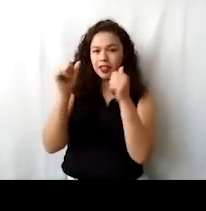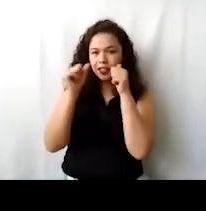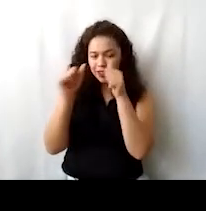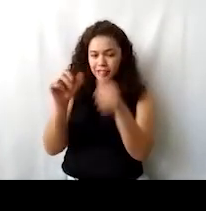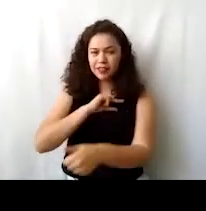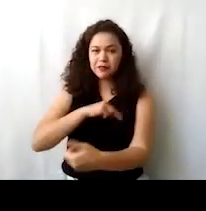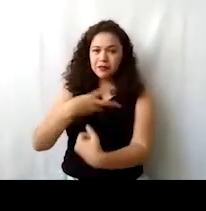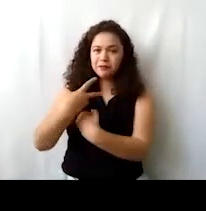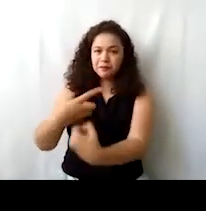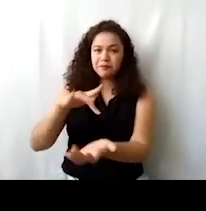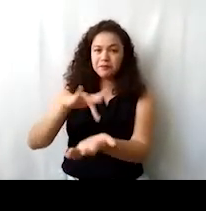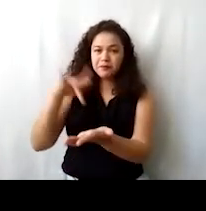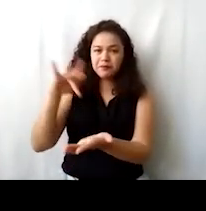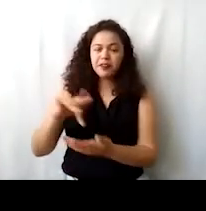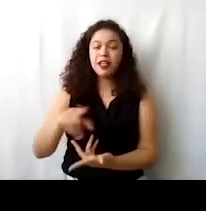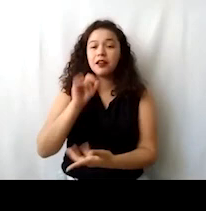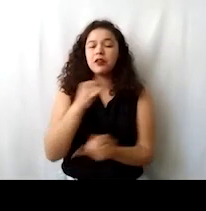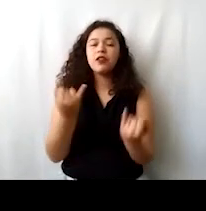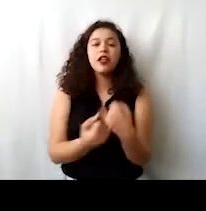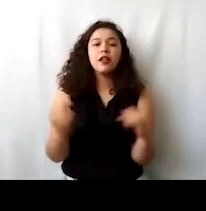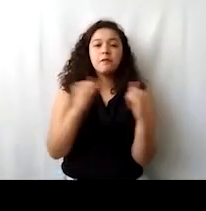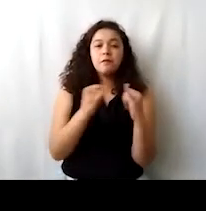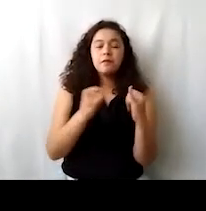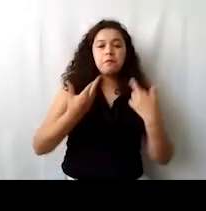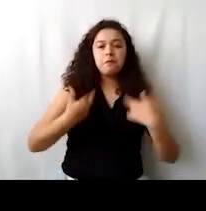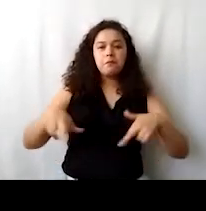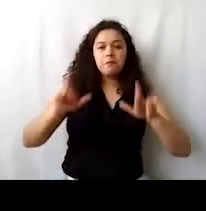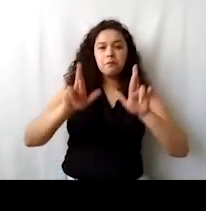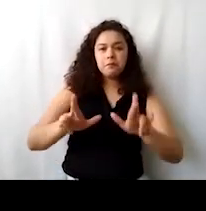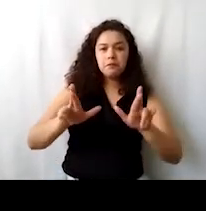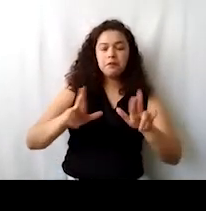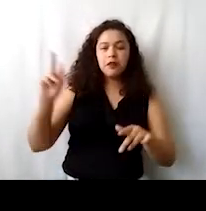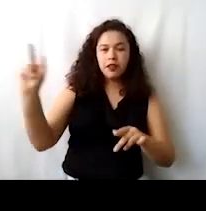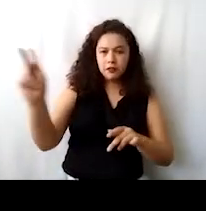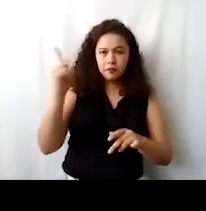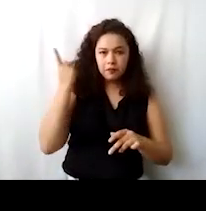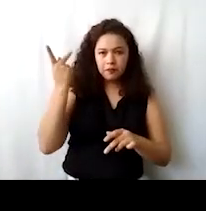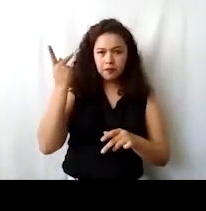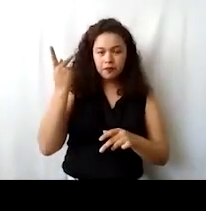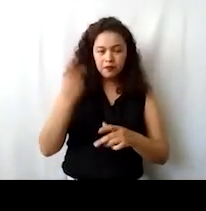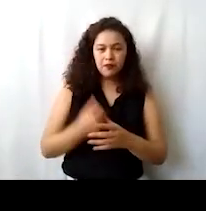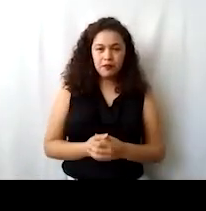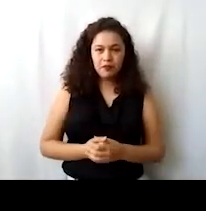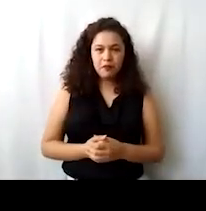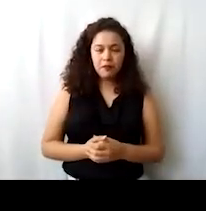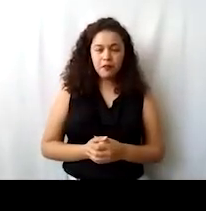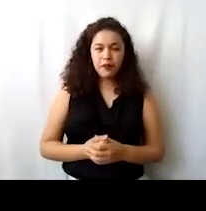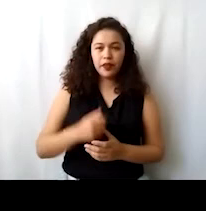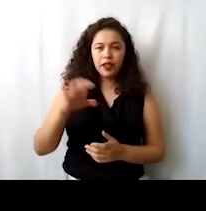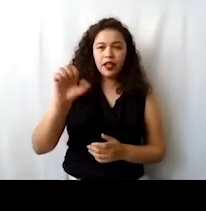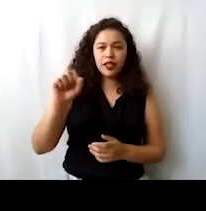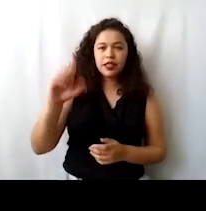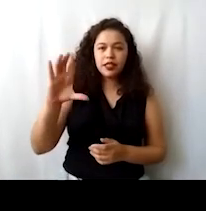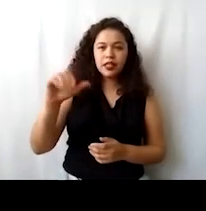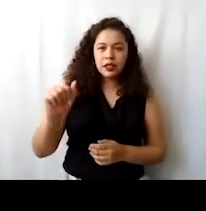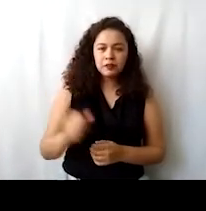y pues a la institución que represento, que es la Escuela Superior de Comercio de Administración y al Instituto